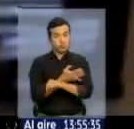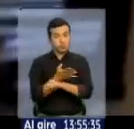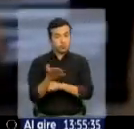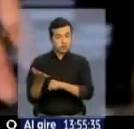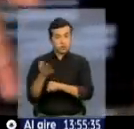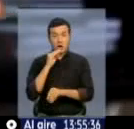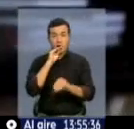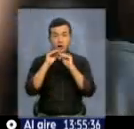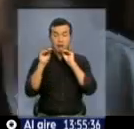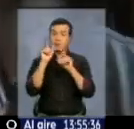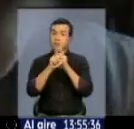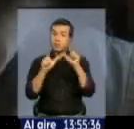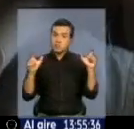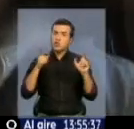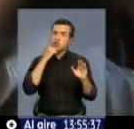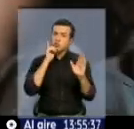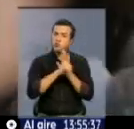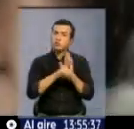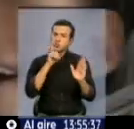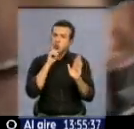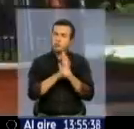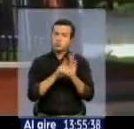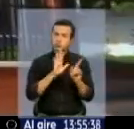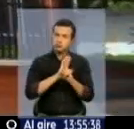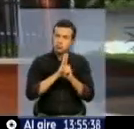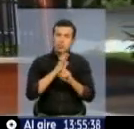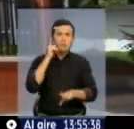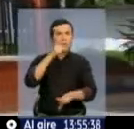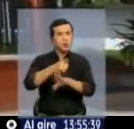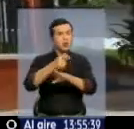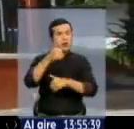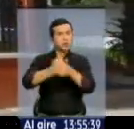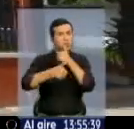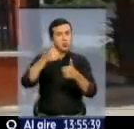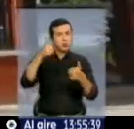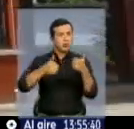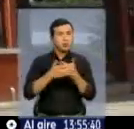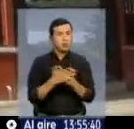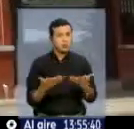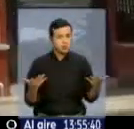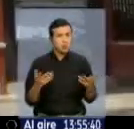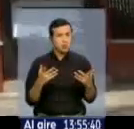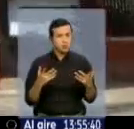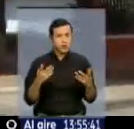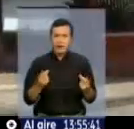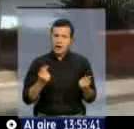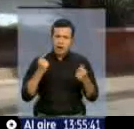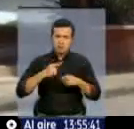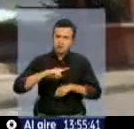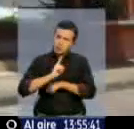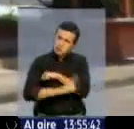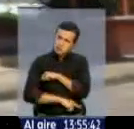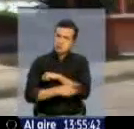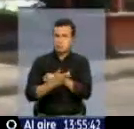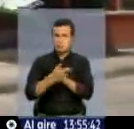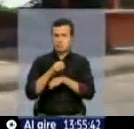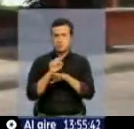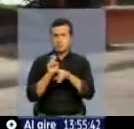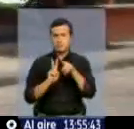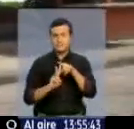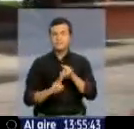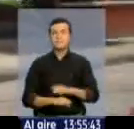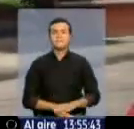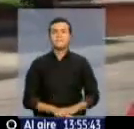víctimas y ciudadanía denunciar casos de abuso sexual y exigir a las autoridades una oportuna acción. Juan Sarmiento, Ecuador